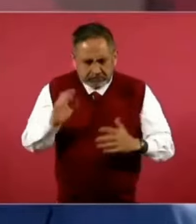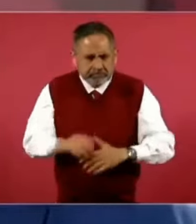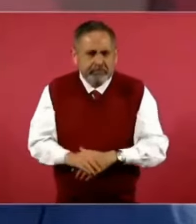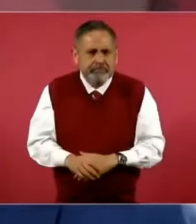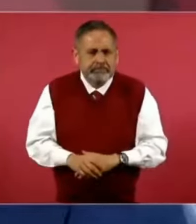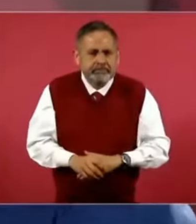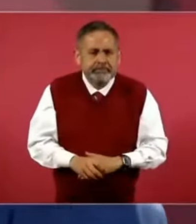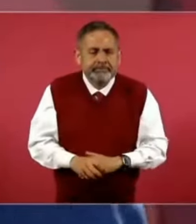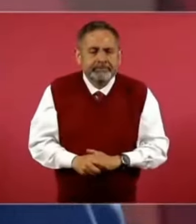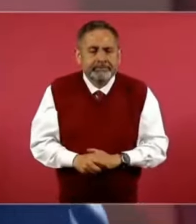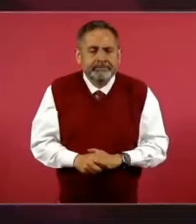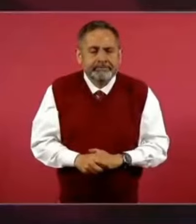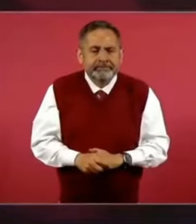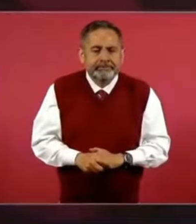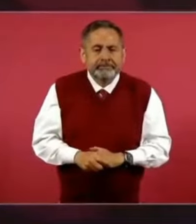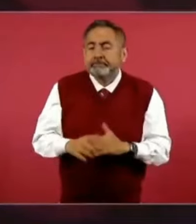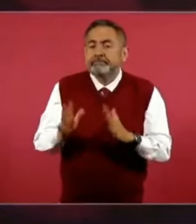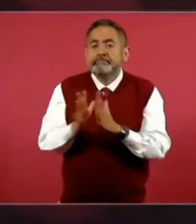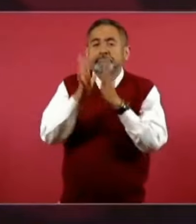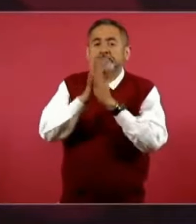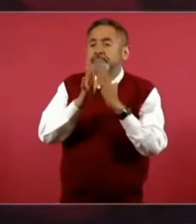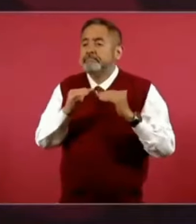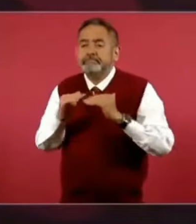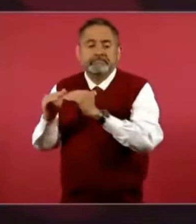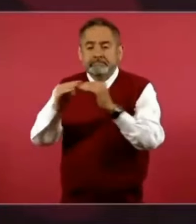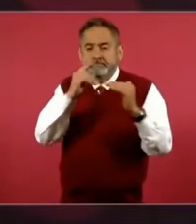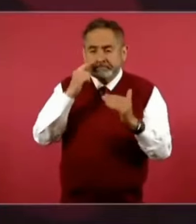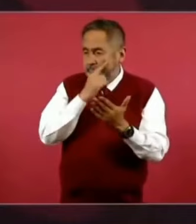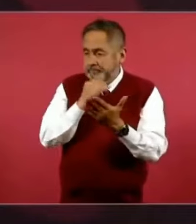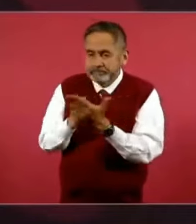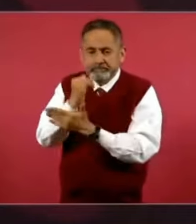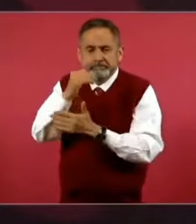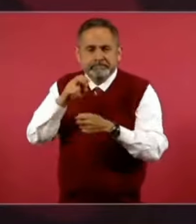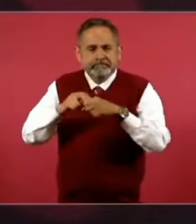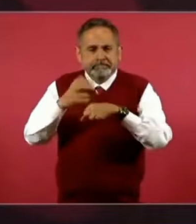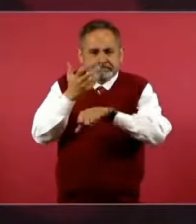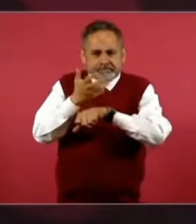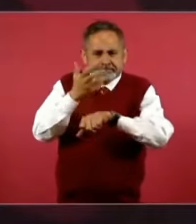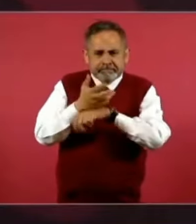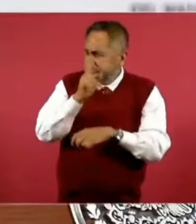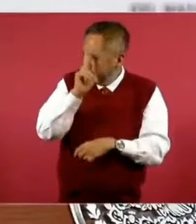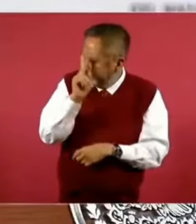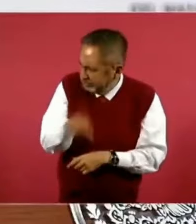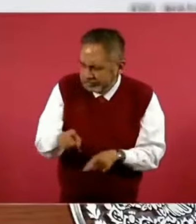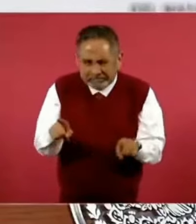Y la democracia en Estados Unidos así surge.